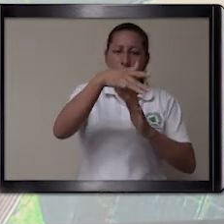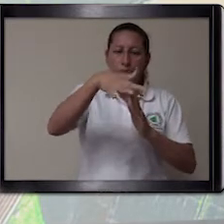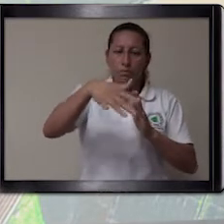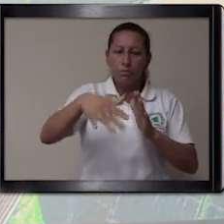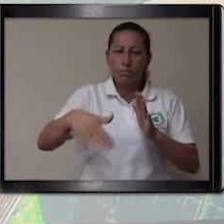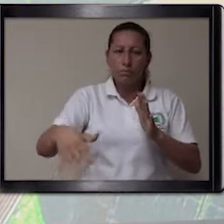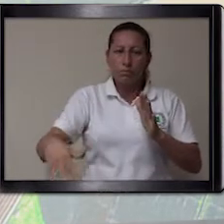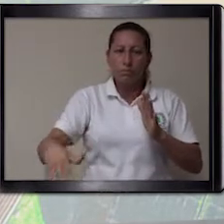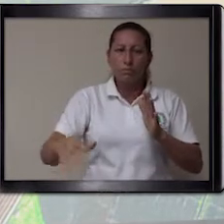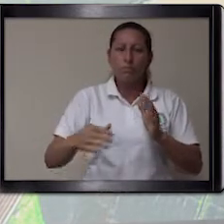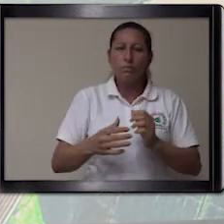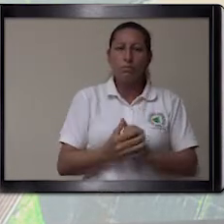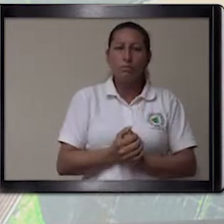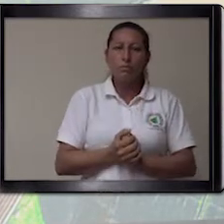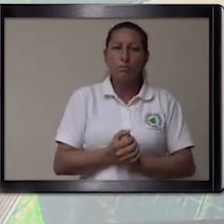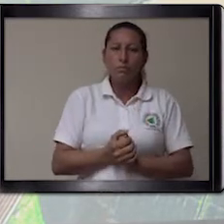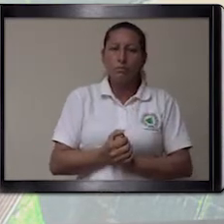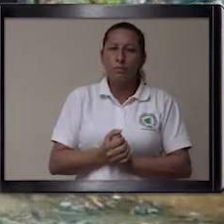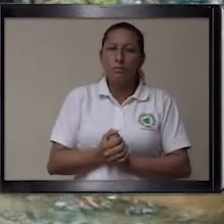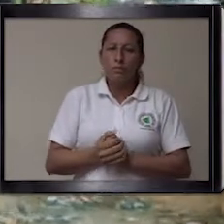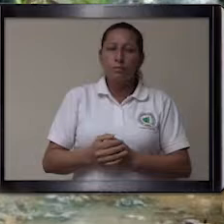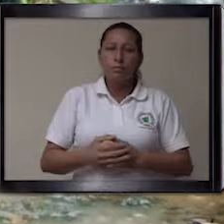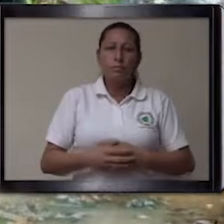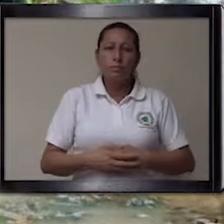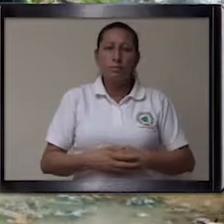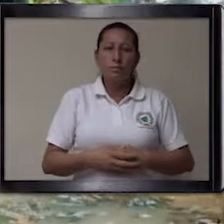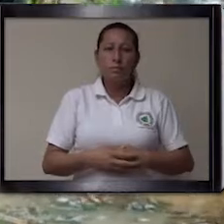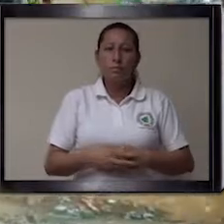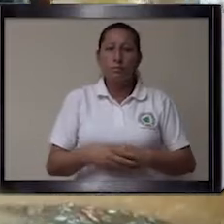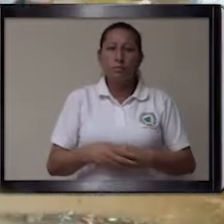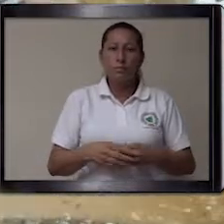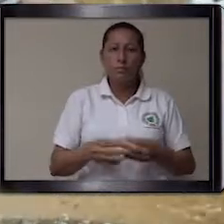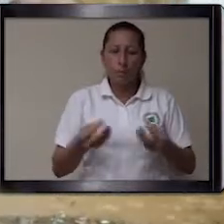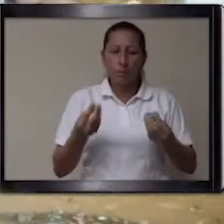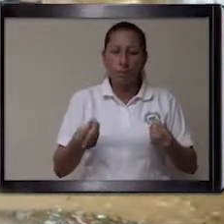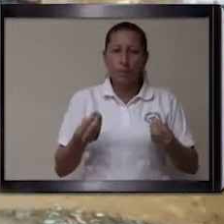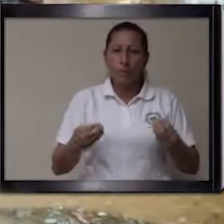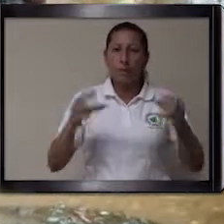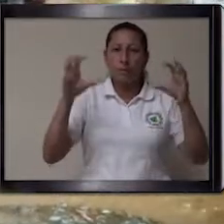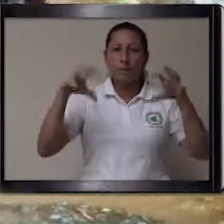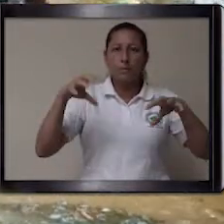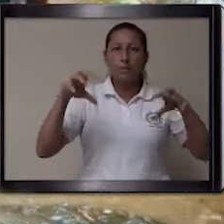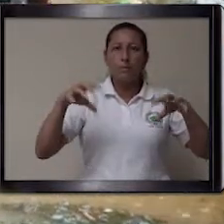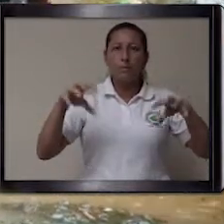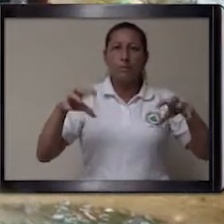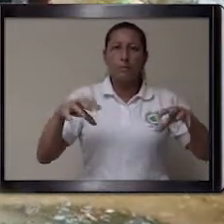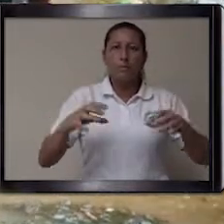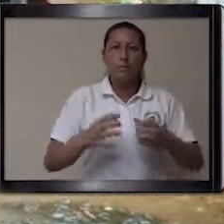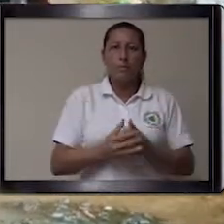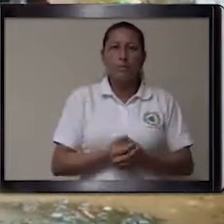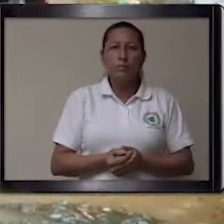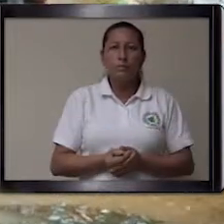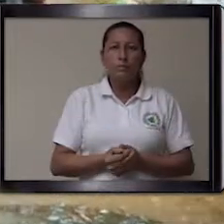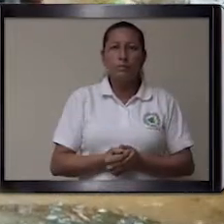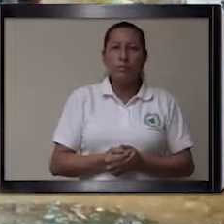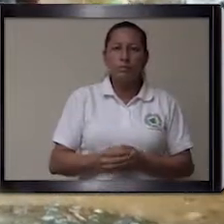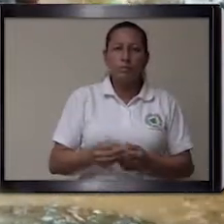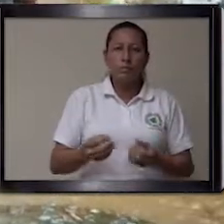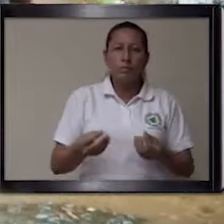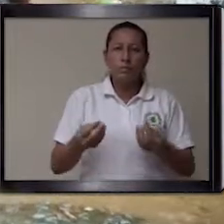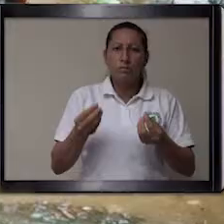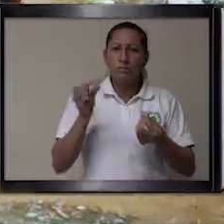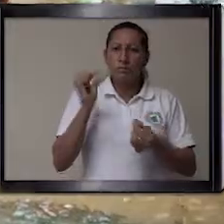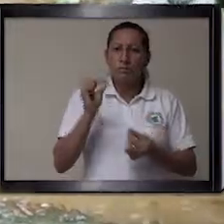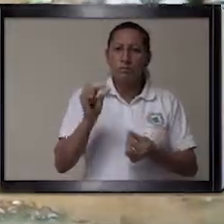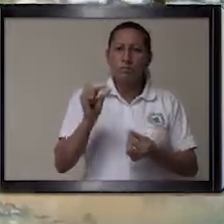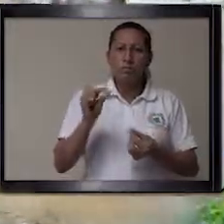Entonces, y las laderas cuando son muy empinadas, y ha pasado lluvia lloviendo por mucho tiempo, aunque sea por